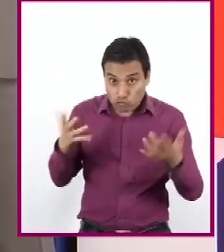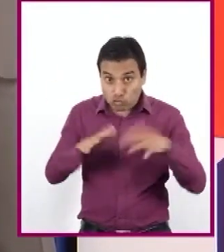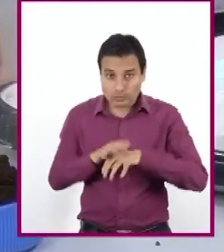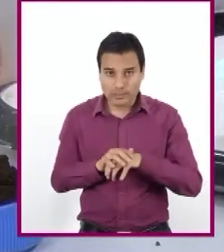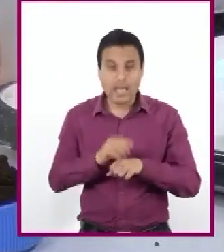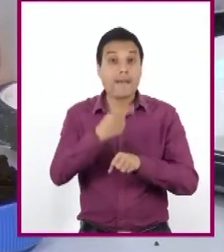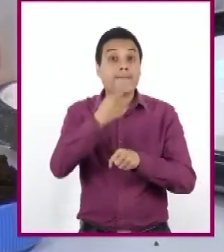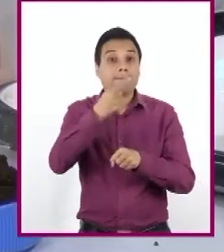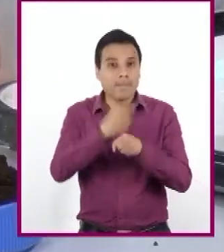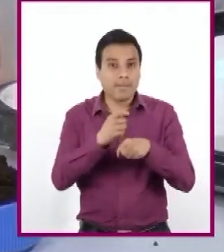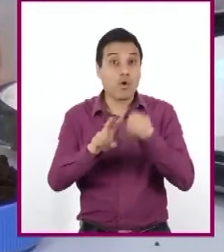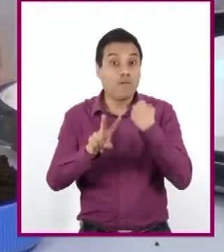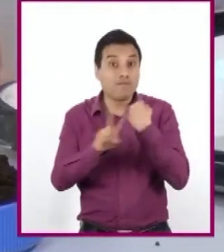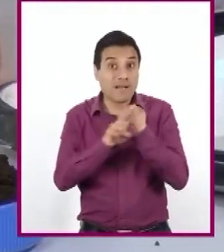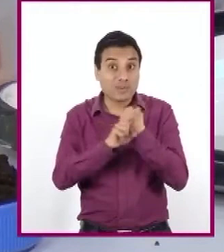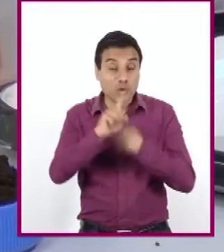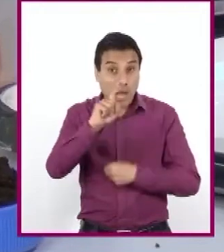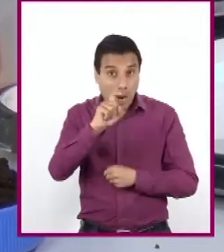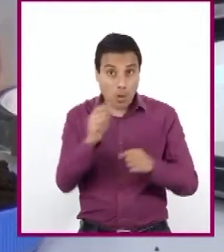agua.